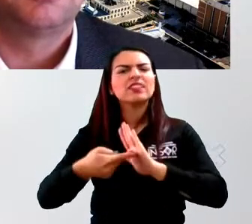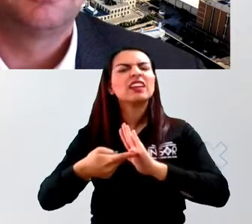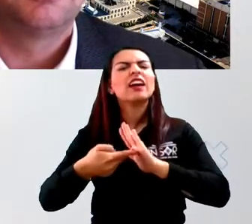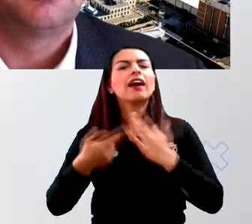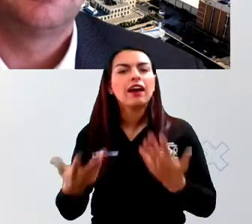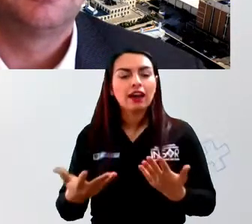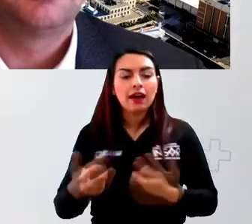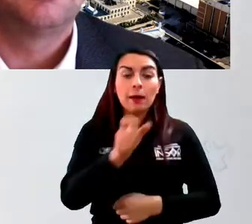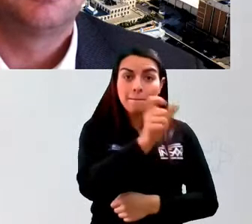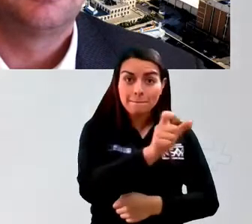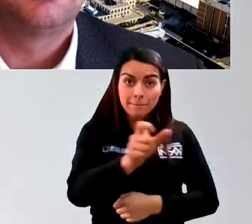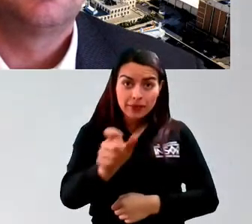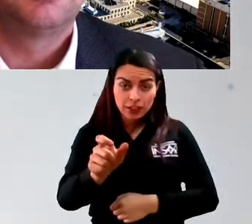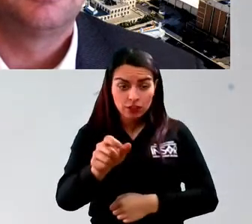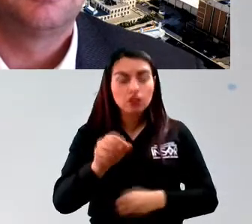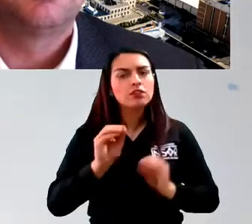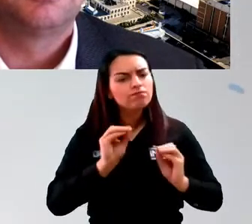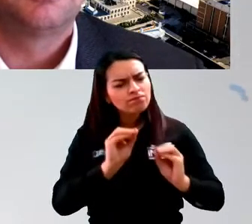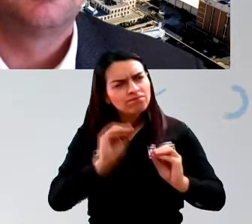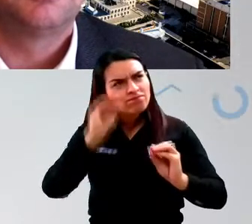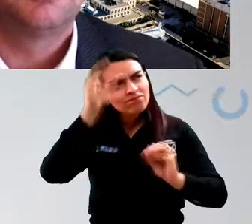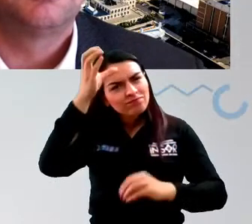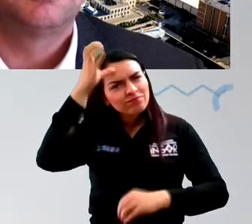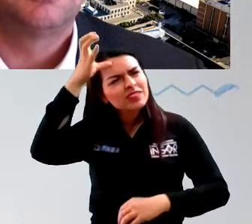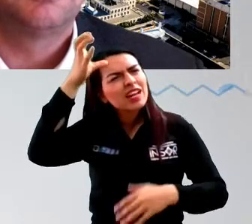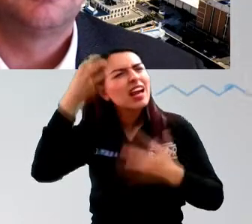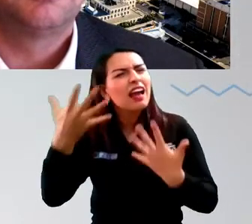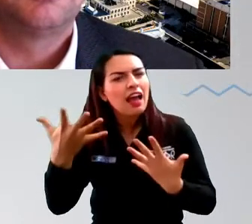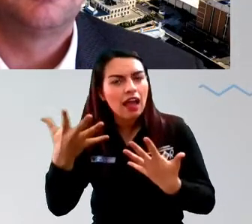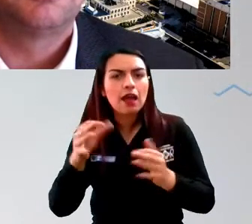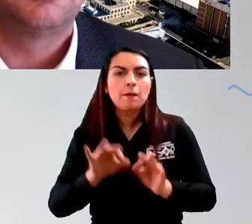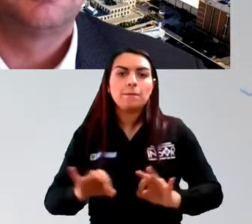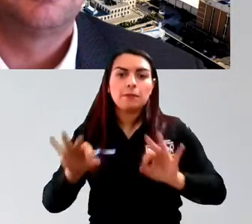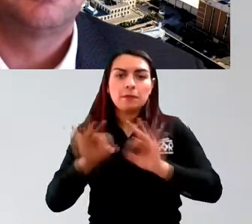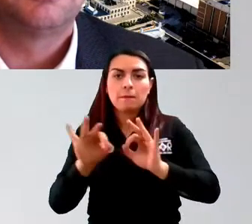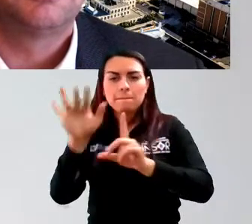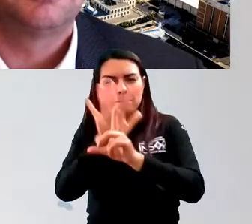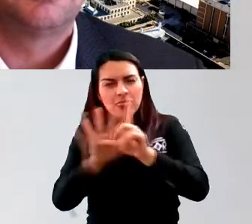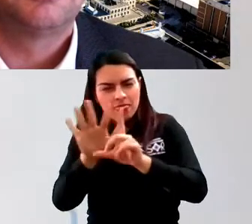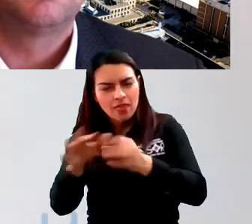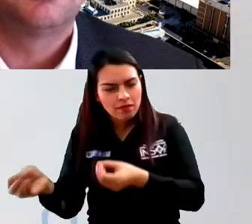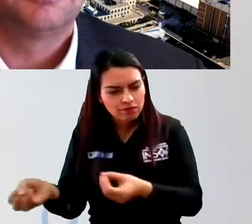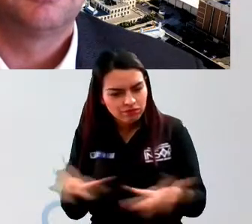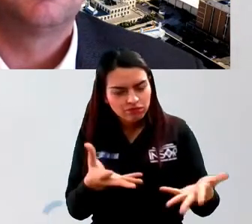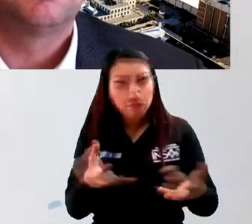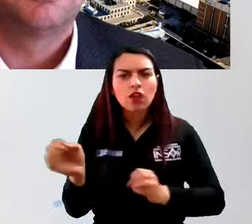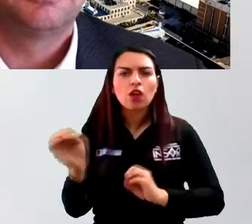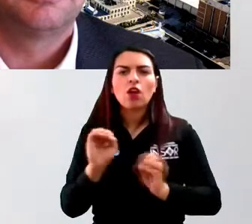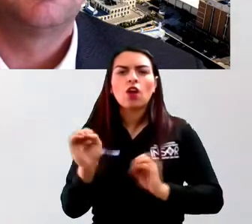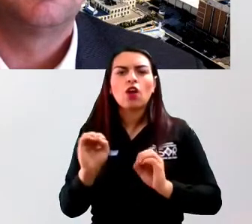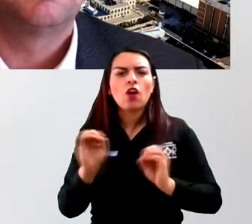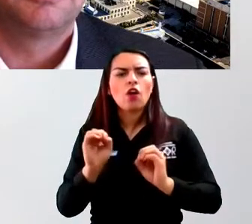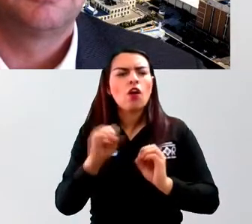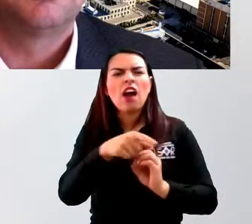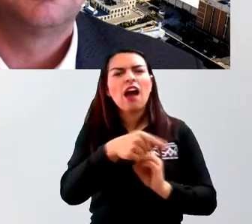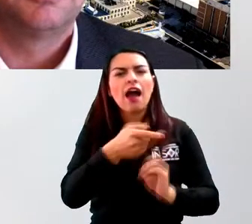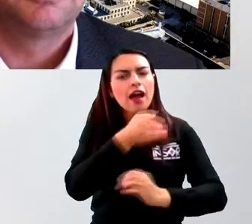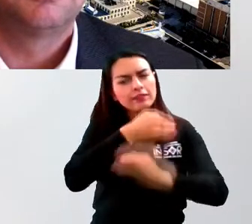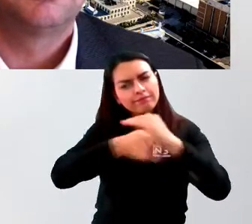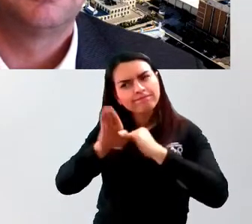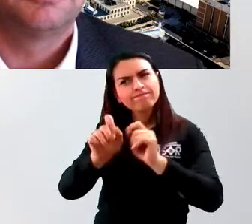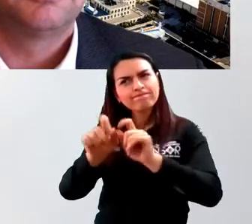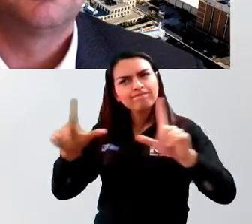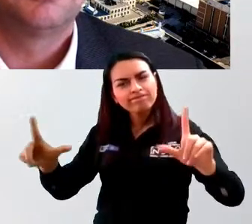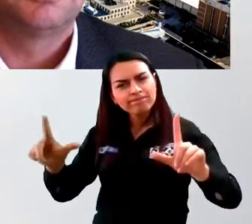al conocimiento a partir de pequeños videoclips, a partir de acceso a recursos digitales,